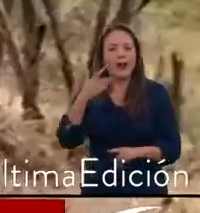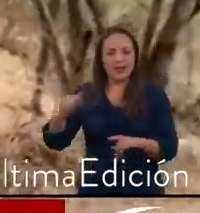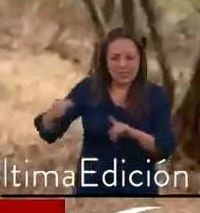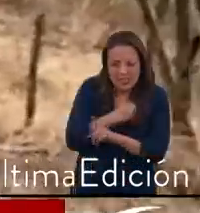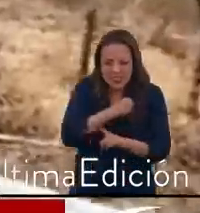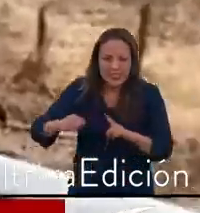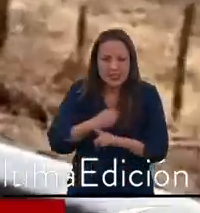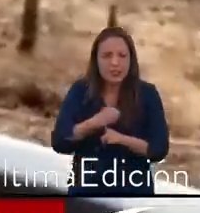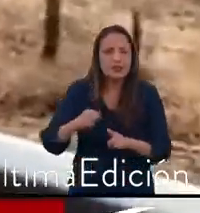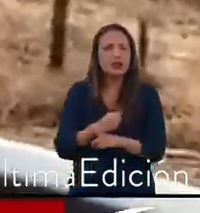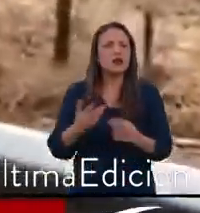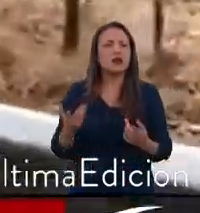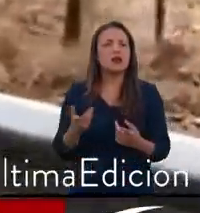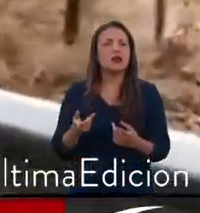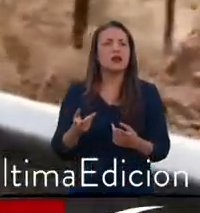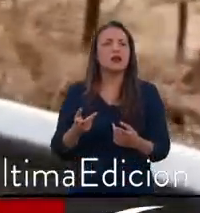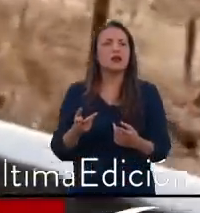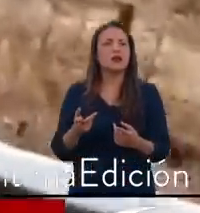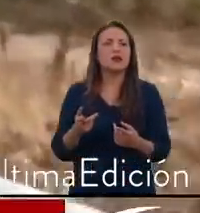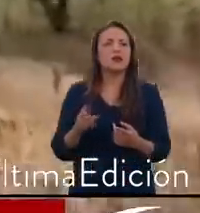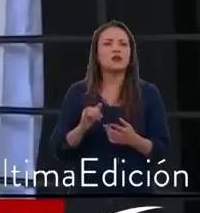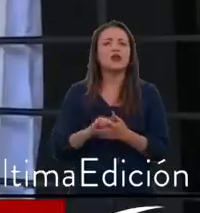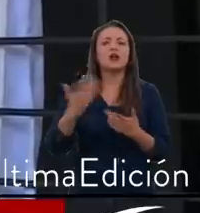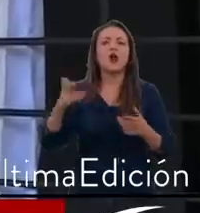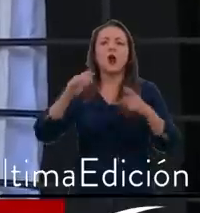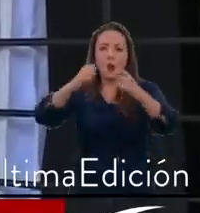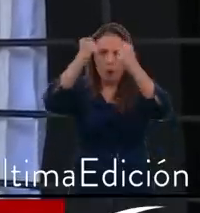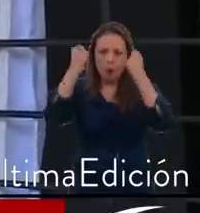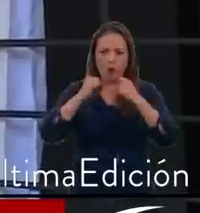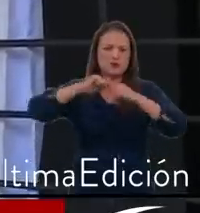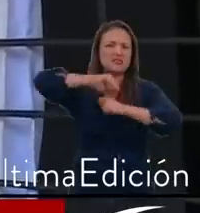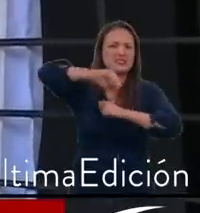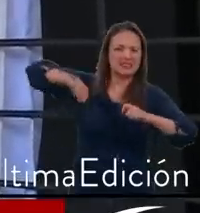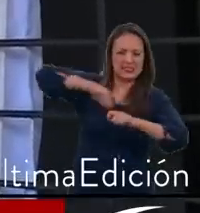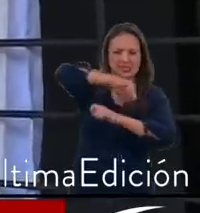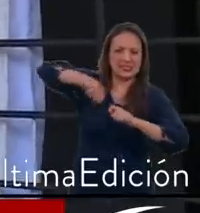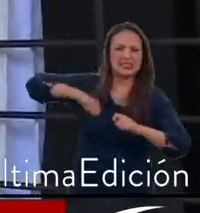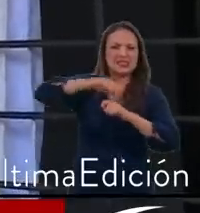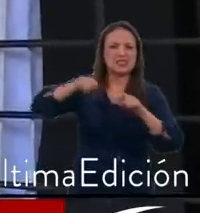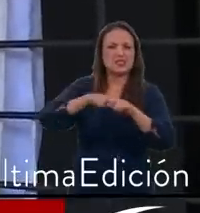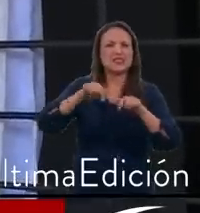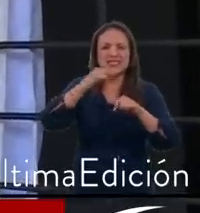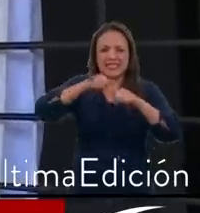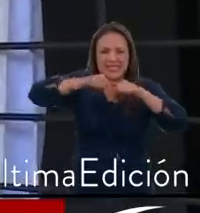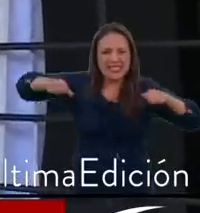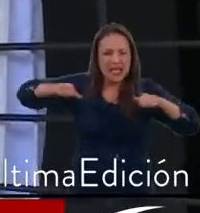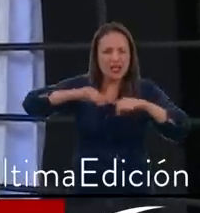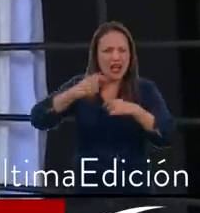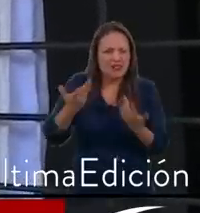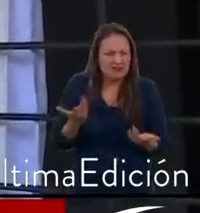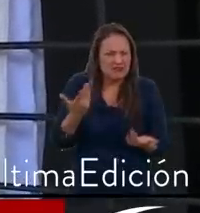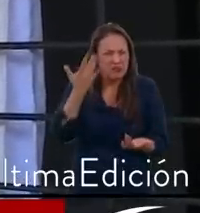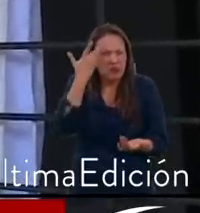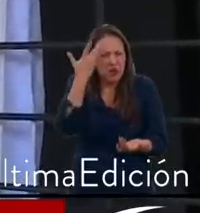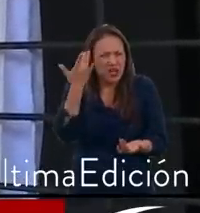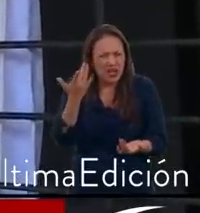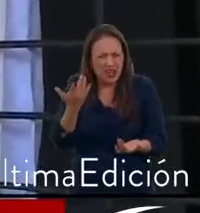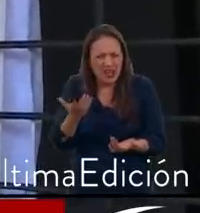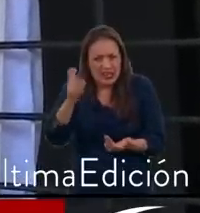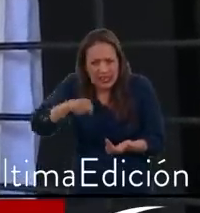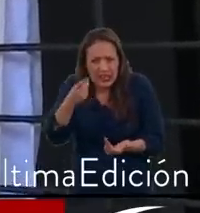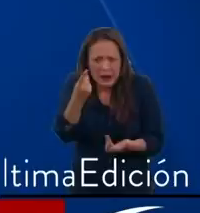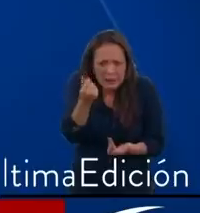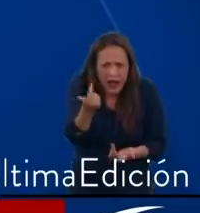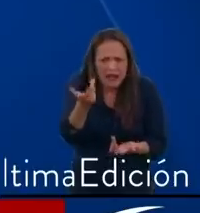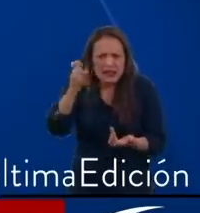tenía una bolsa sellada con cinta no entiendo porque si necesitaban el dinero lo que le robaron las pretendencias